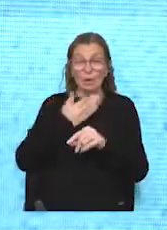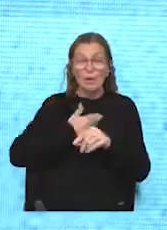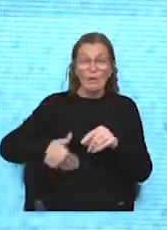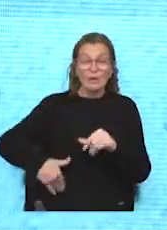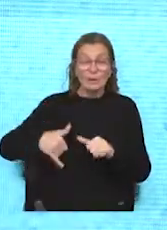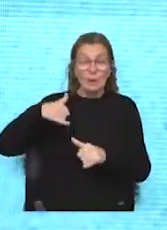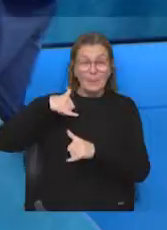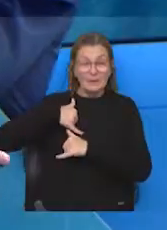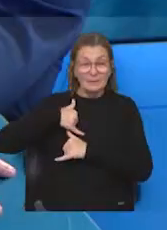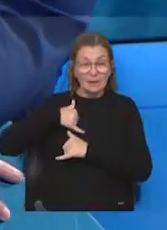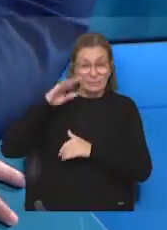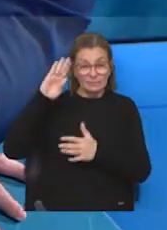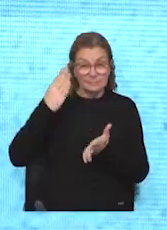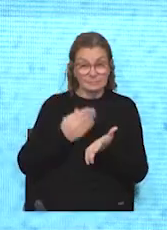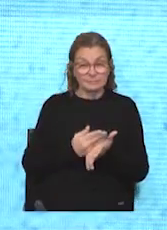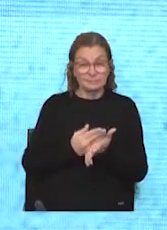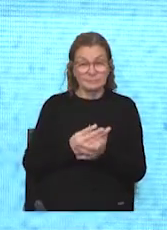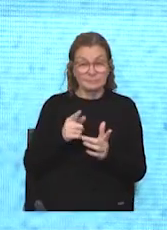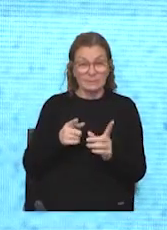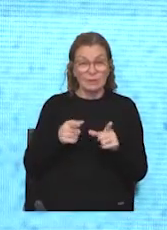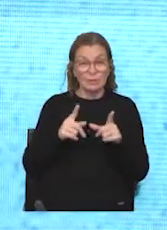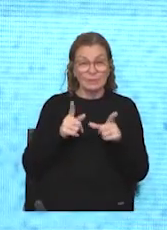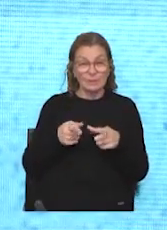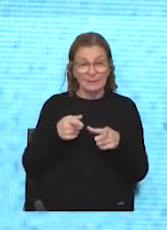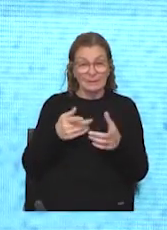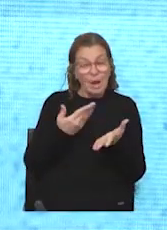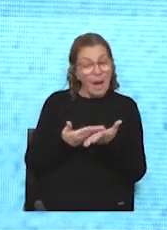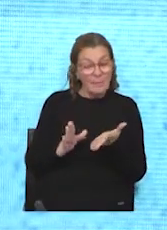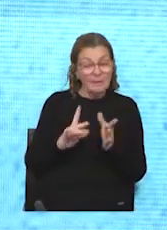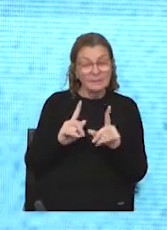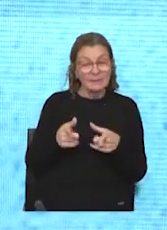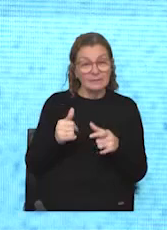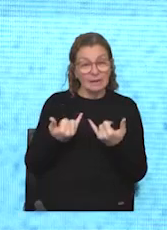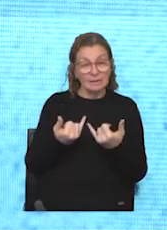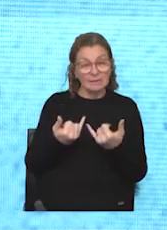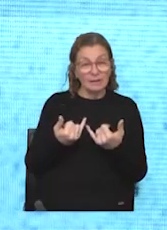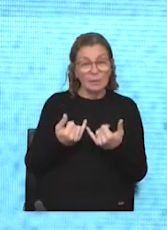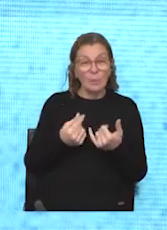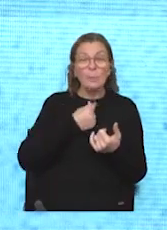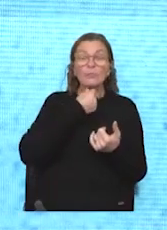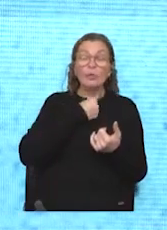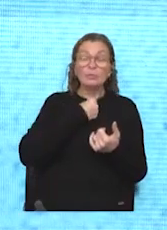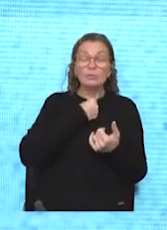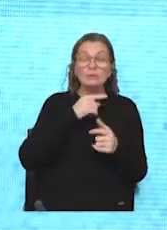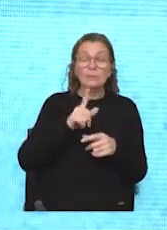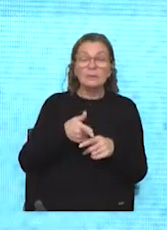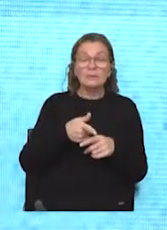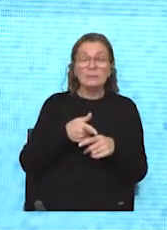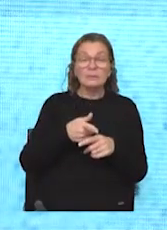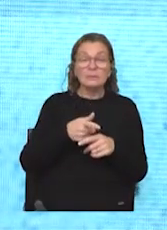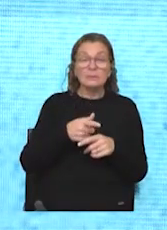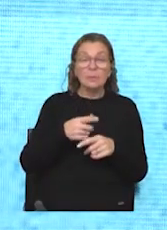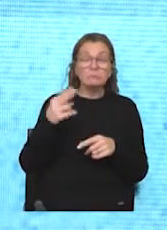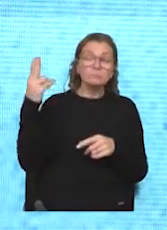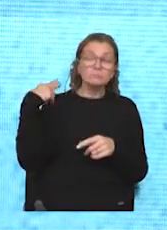dictadura uruguaya esos son sus papers sí que también eso también tiene un apartado que es eh la fonética de de los que están al